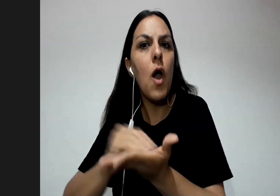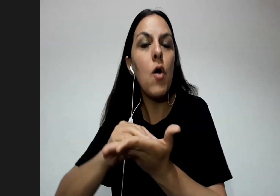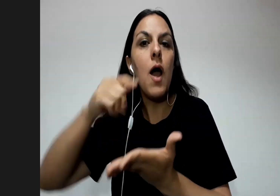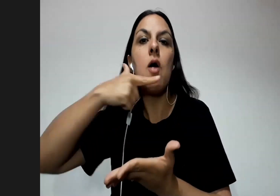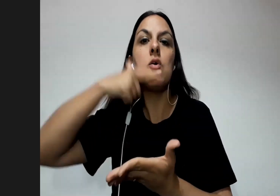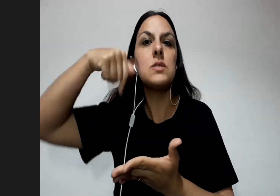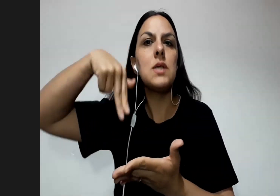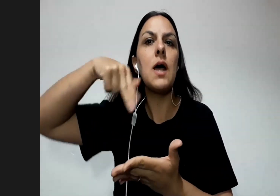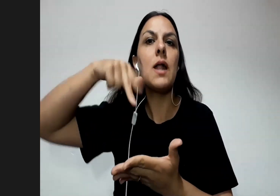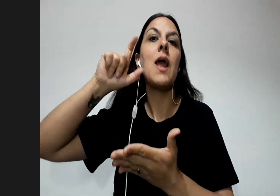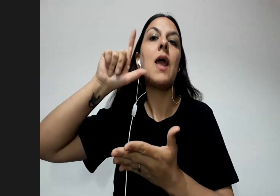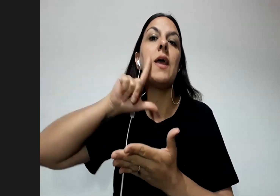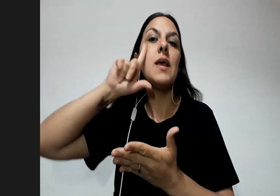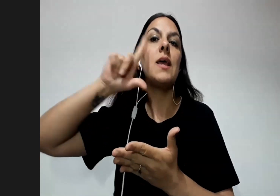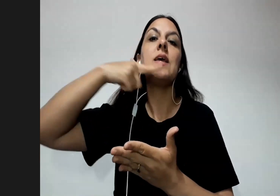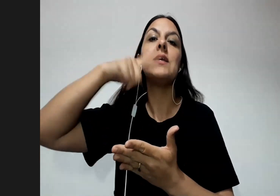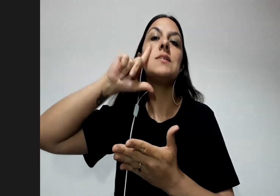placer poder compartir este espacio